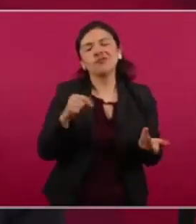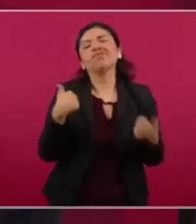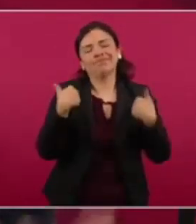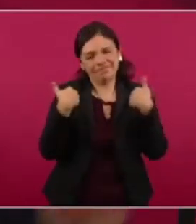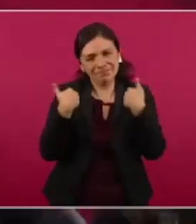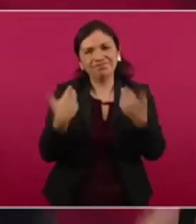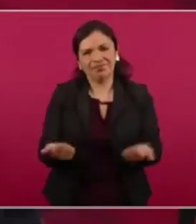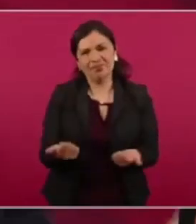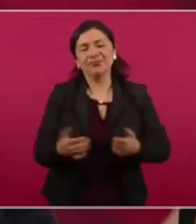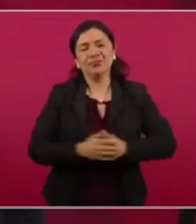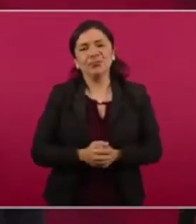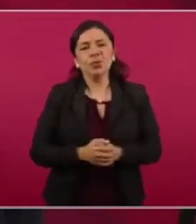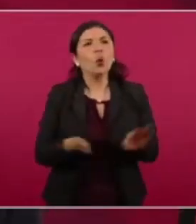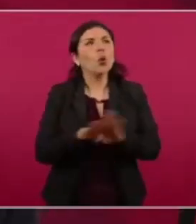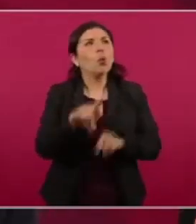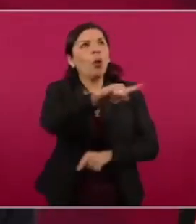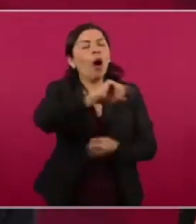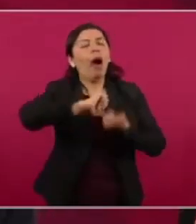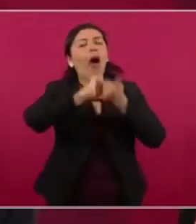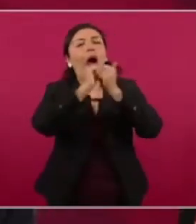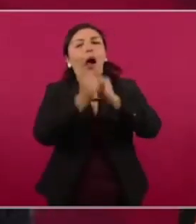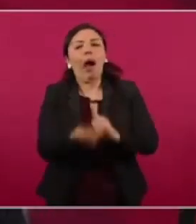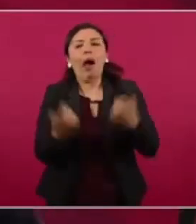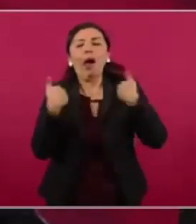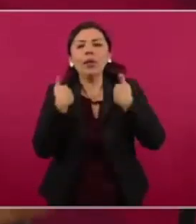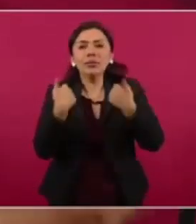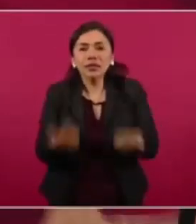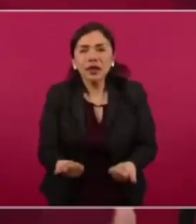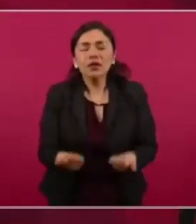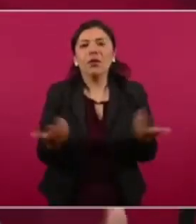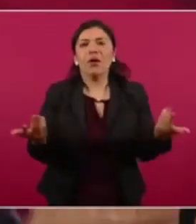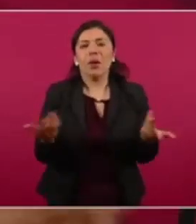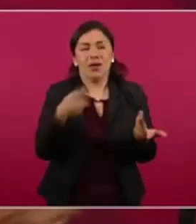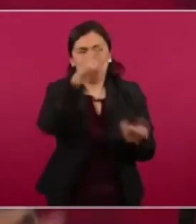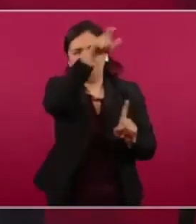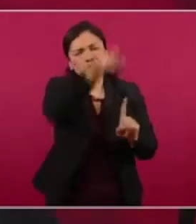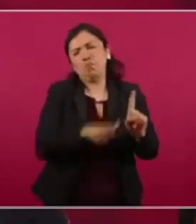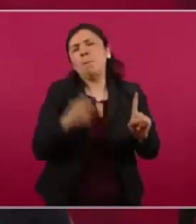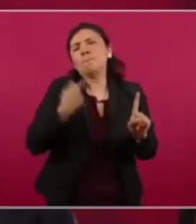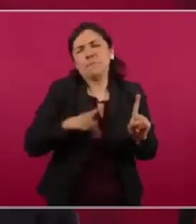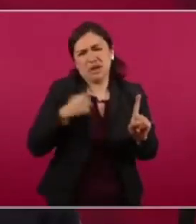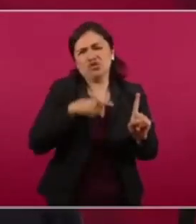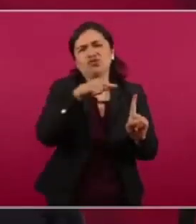¿Cómo se convence a una persona